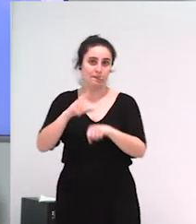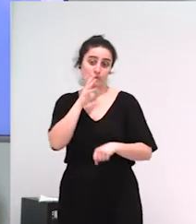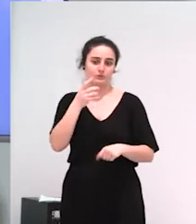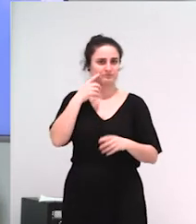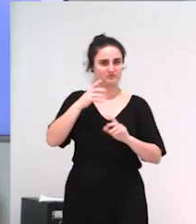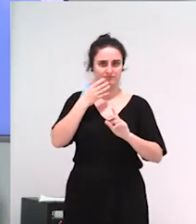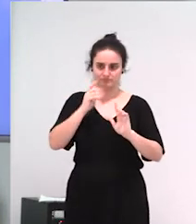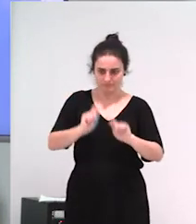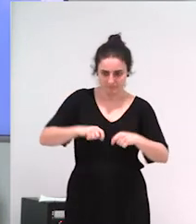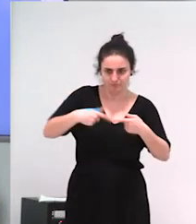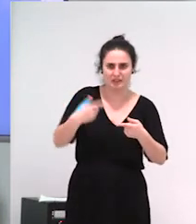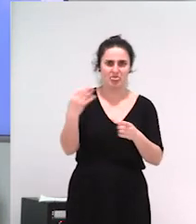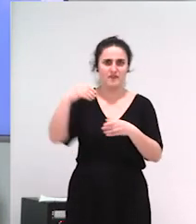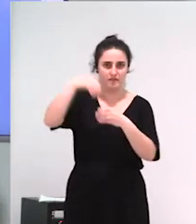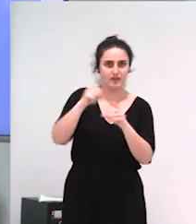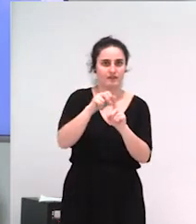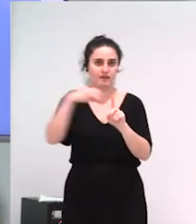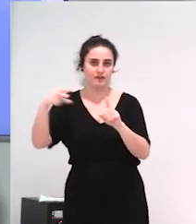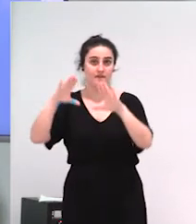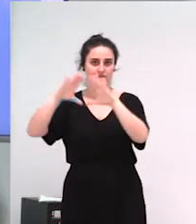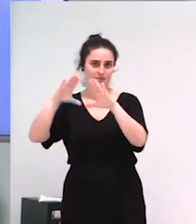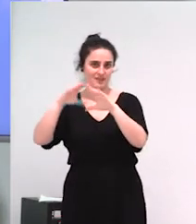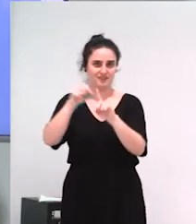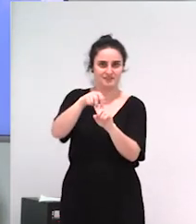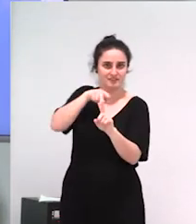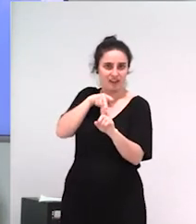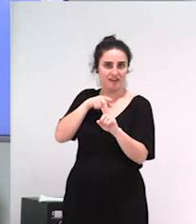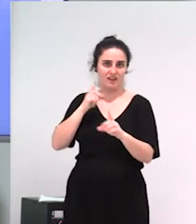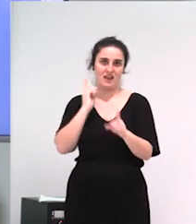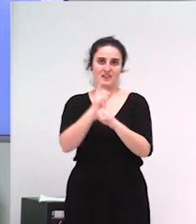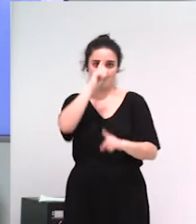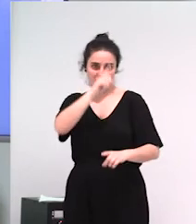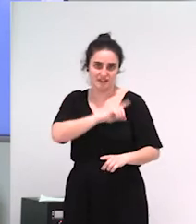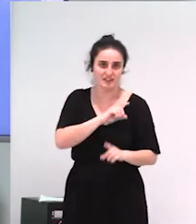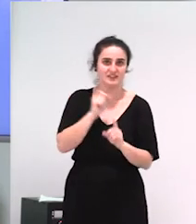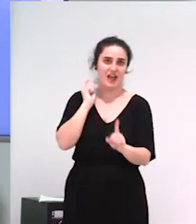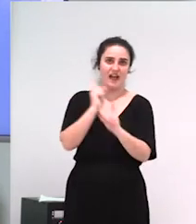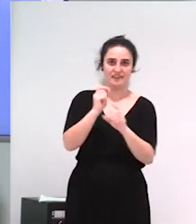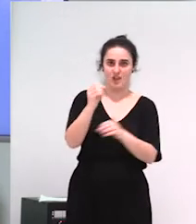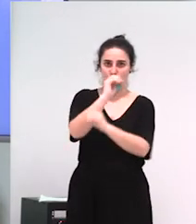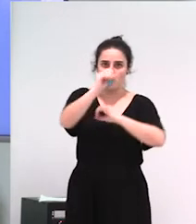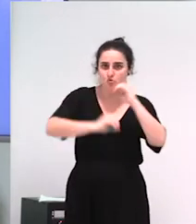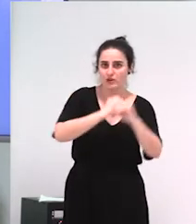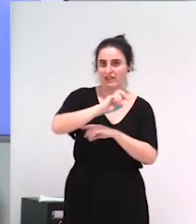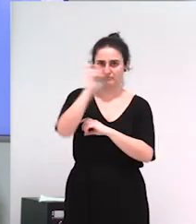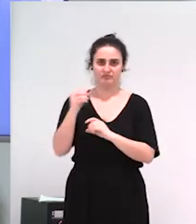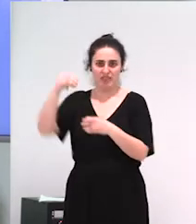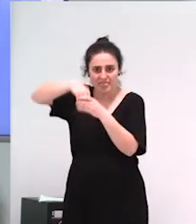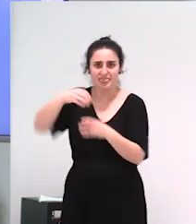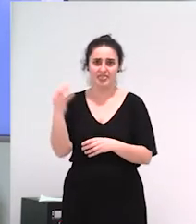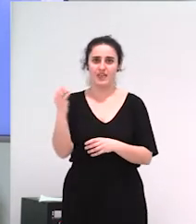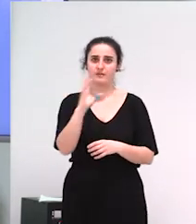movimiento ecologista sin miradas feministas, sin miradas antimilitaristas, sin miradas antinucleares, bueno, que